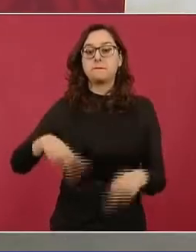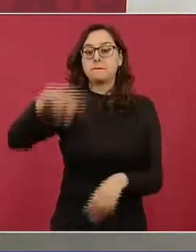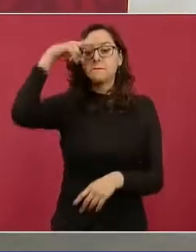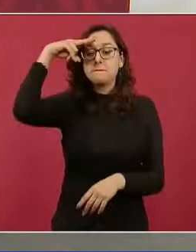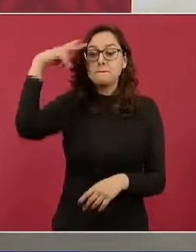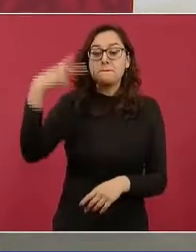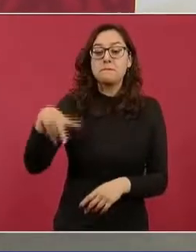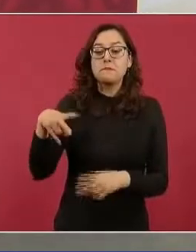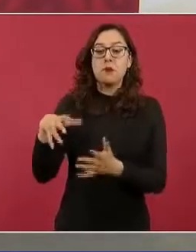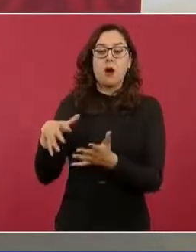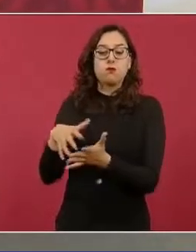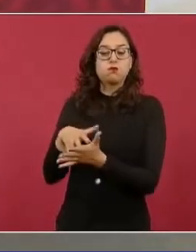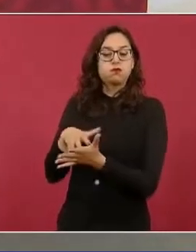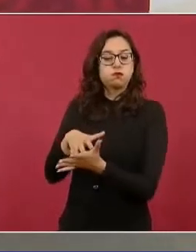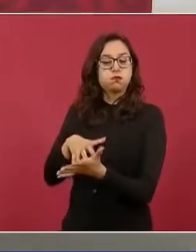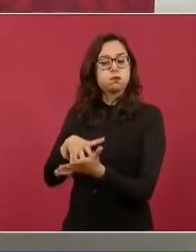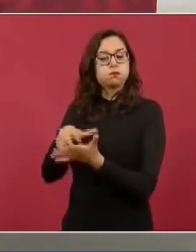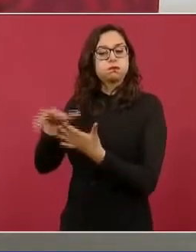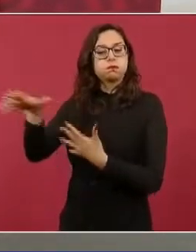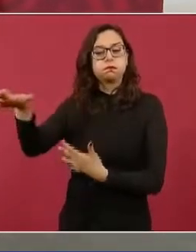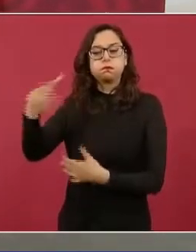transformación.